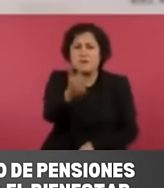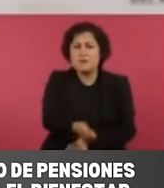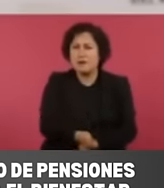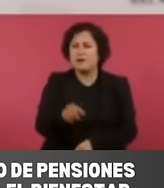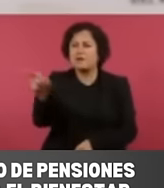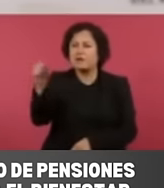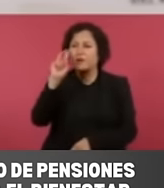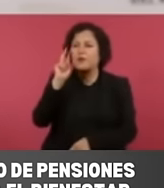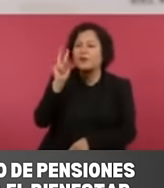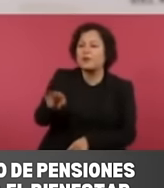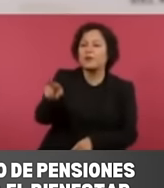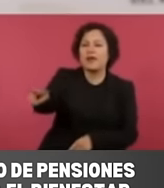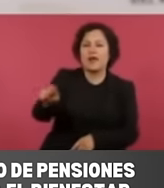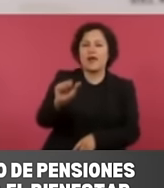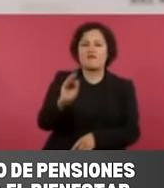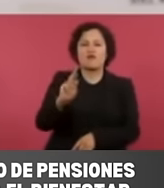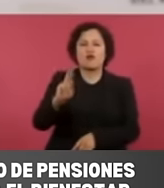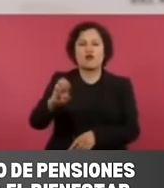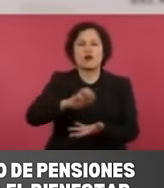excesivamente